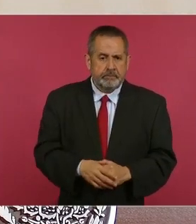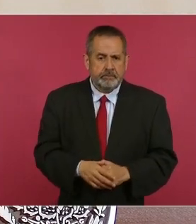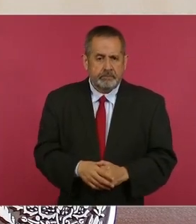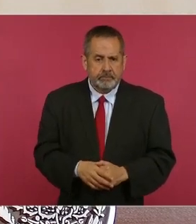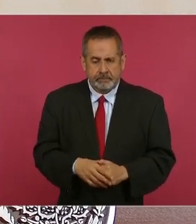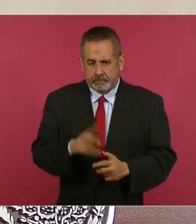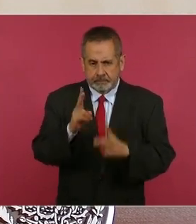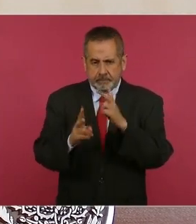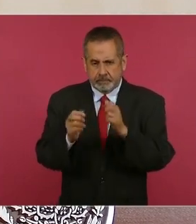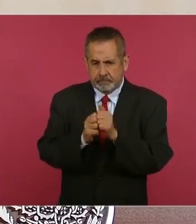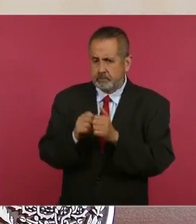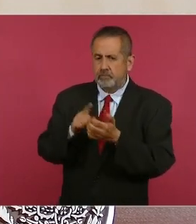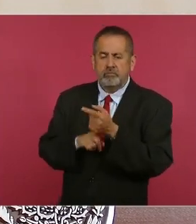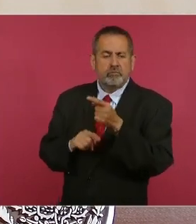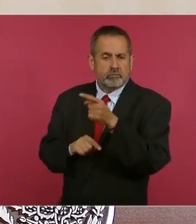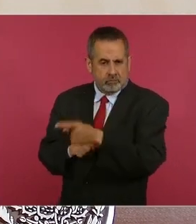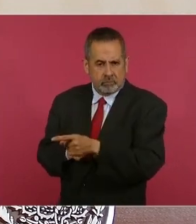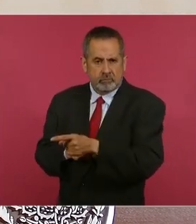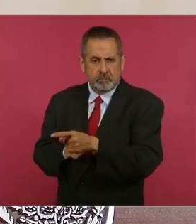¿Puedes hablar?